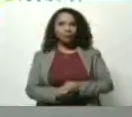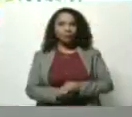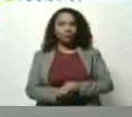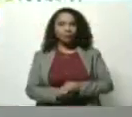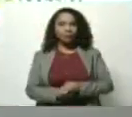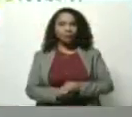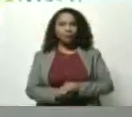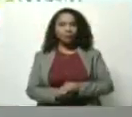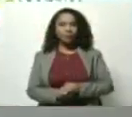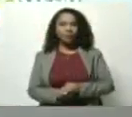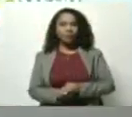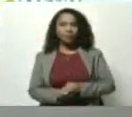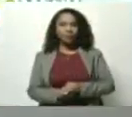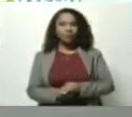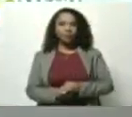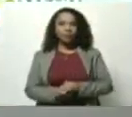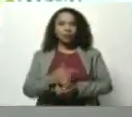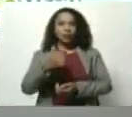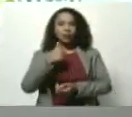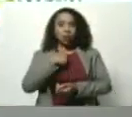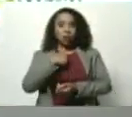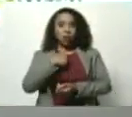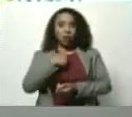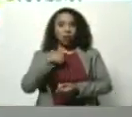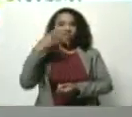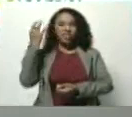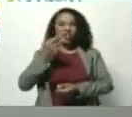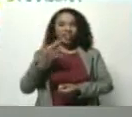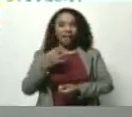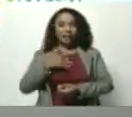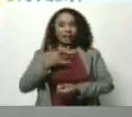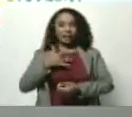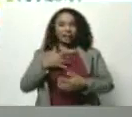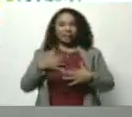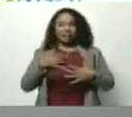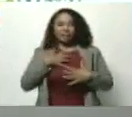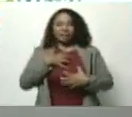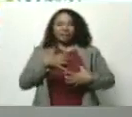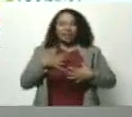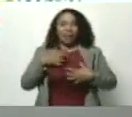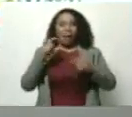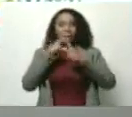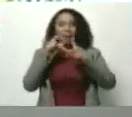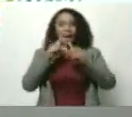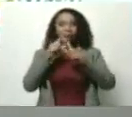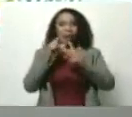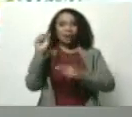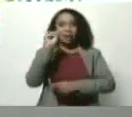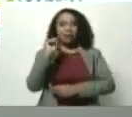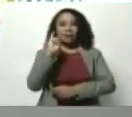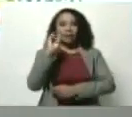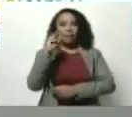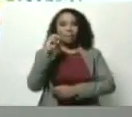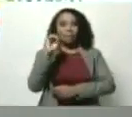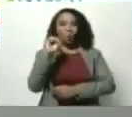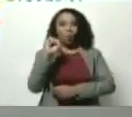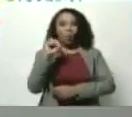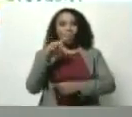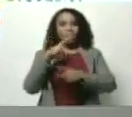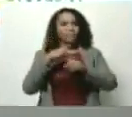y yo estuve realmente conmovido por estas palabras de simón pero